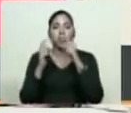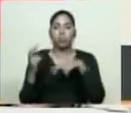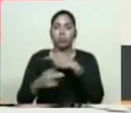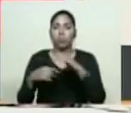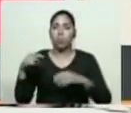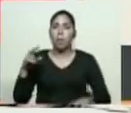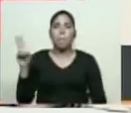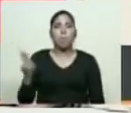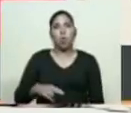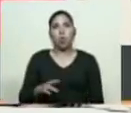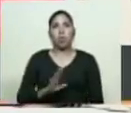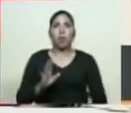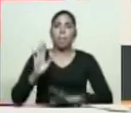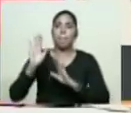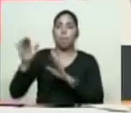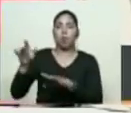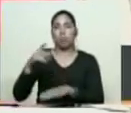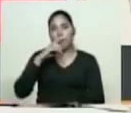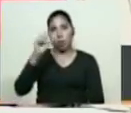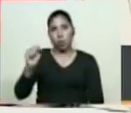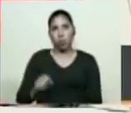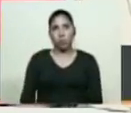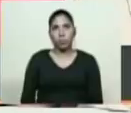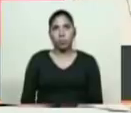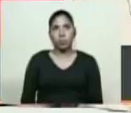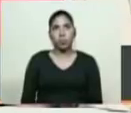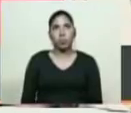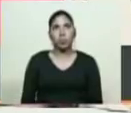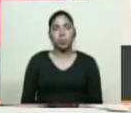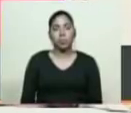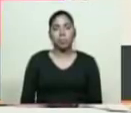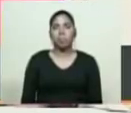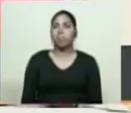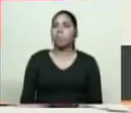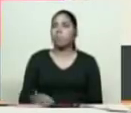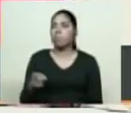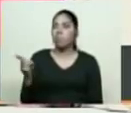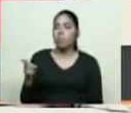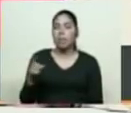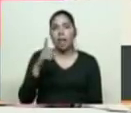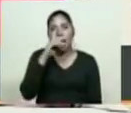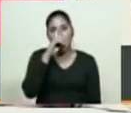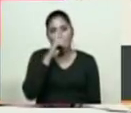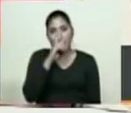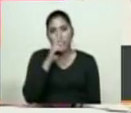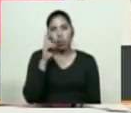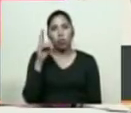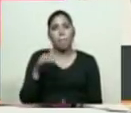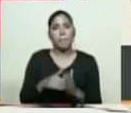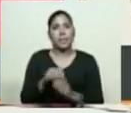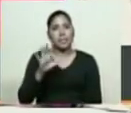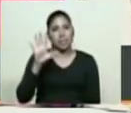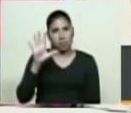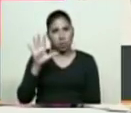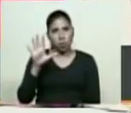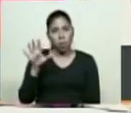presidencia. Esa que la derecha, ellos en el año 2005